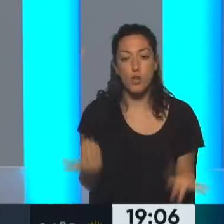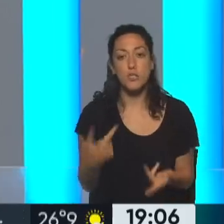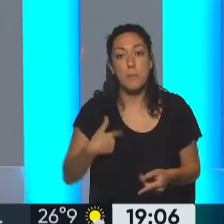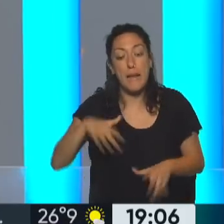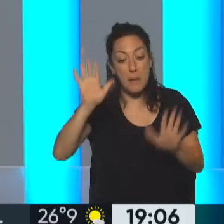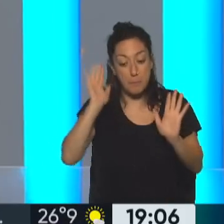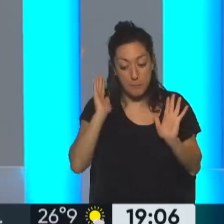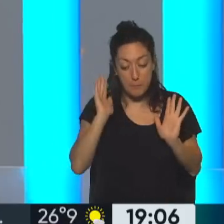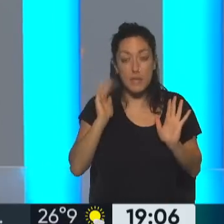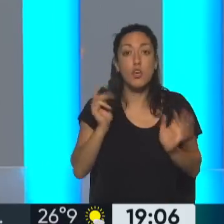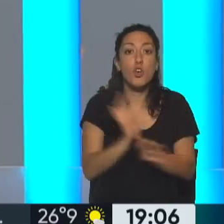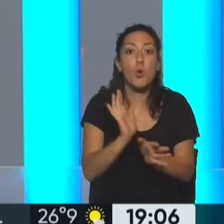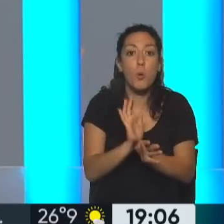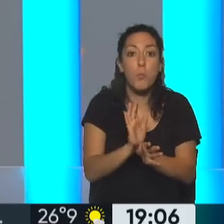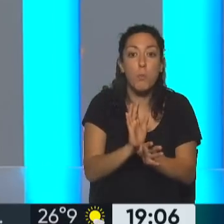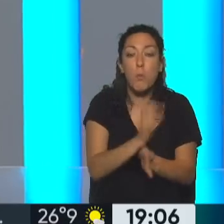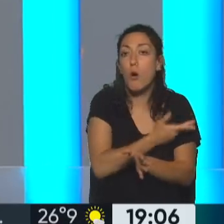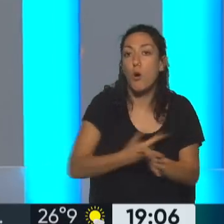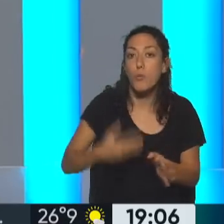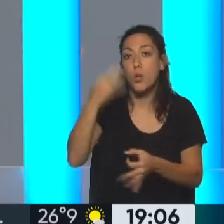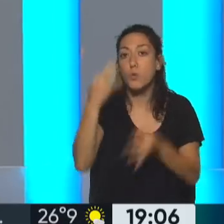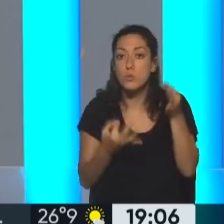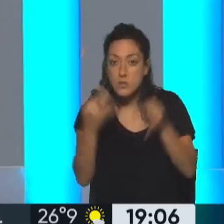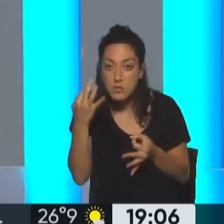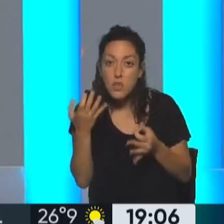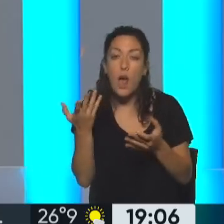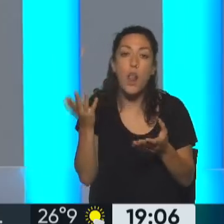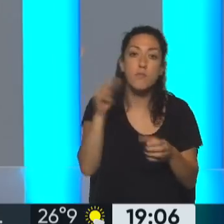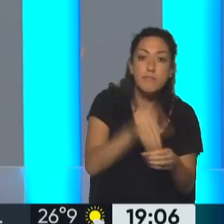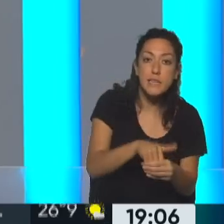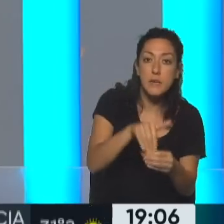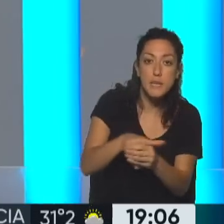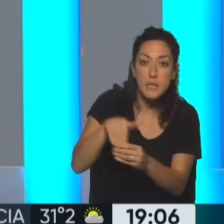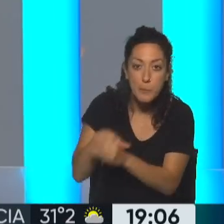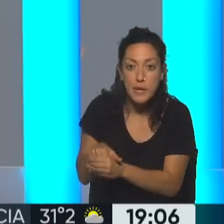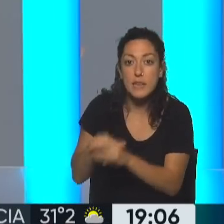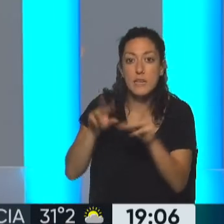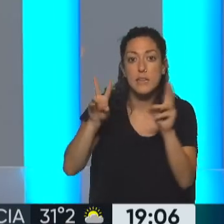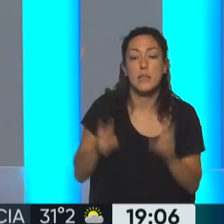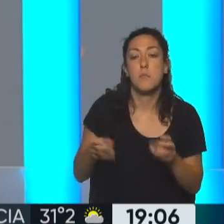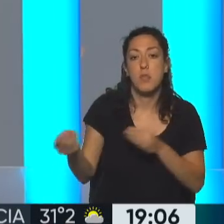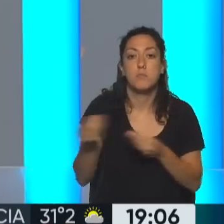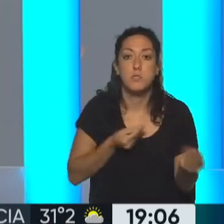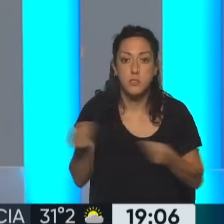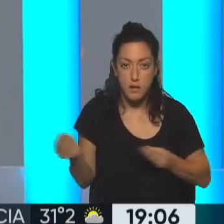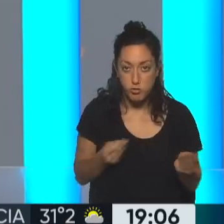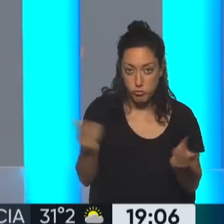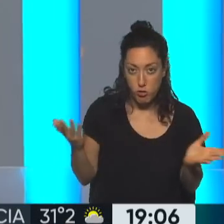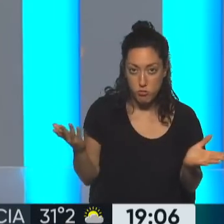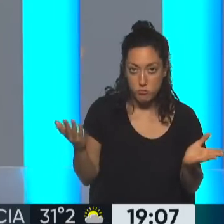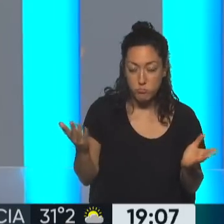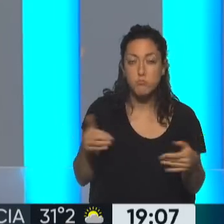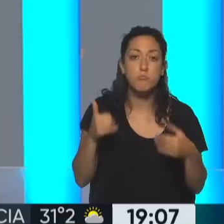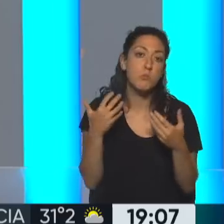un supuesto más de cogobierno por parte del Poder Judicial, metiéndose en facultades que tienen que ver con el poder administrador y, por supuesto,